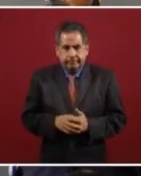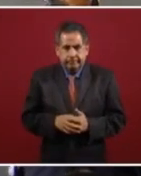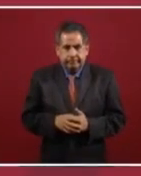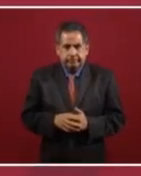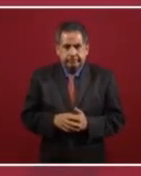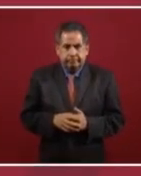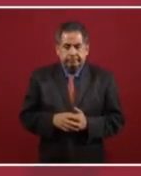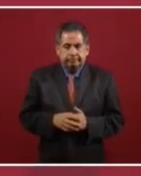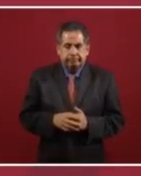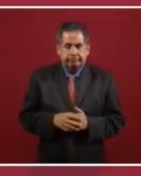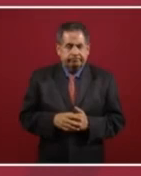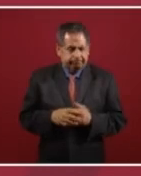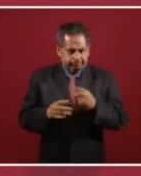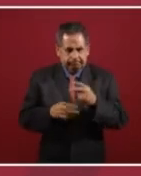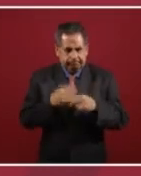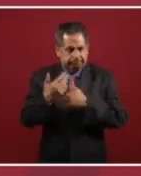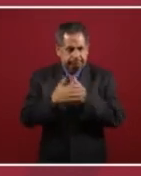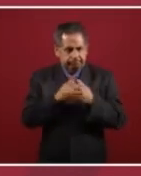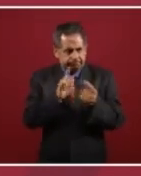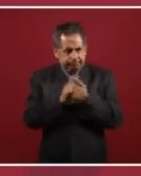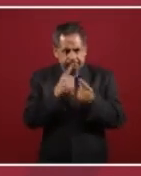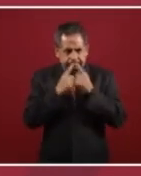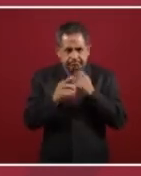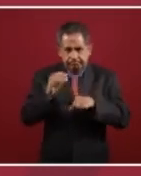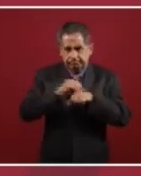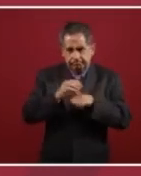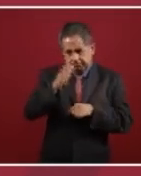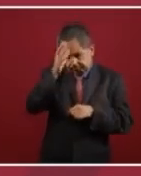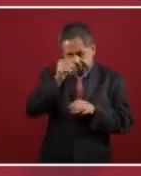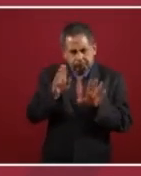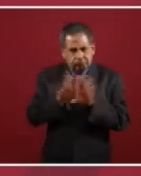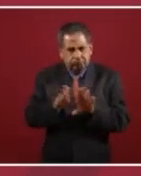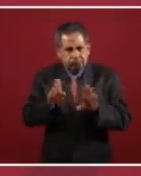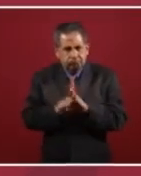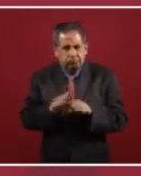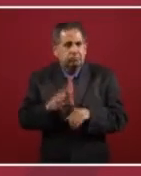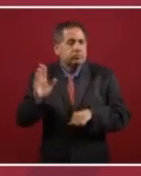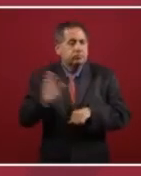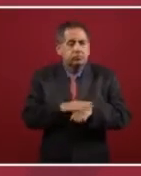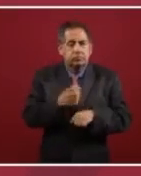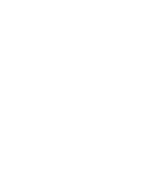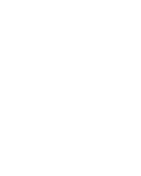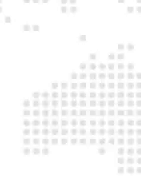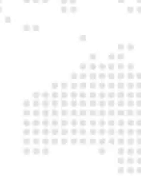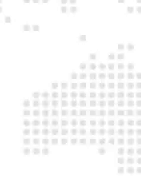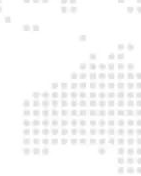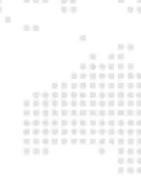homólogo cubano, Miguel Díaz-Canel, para hablar sobre cooperación para el desarrollo.